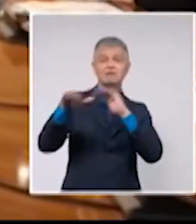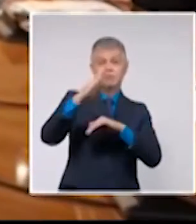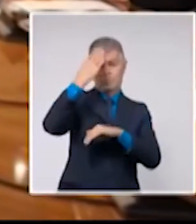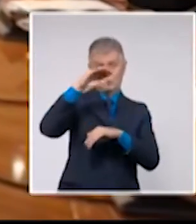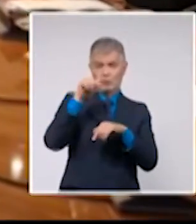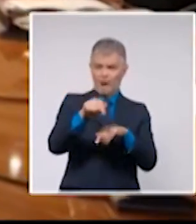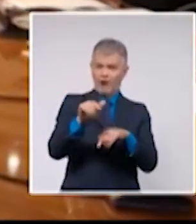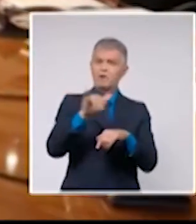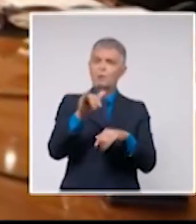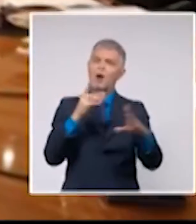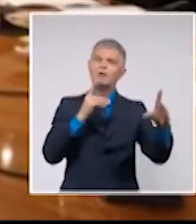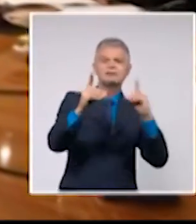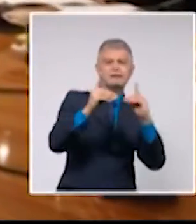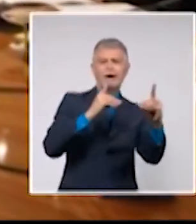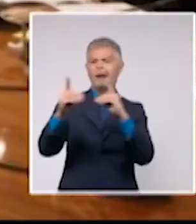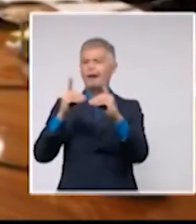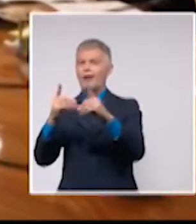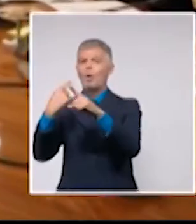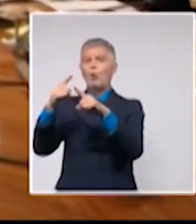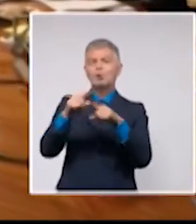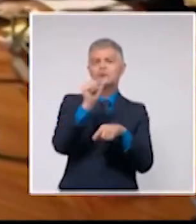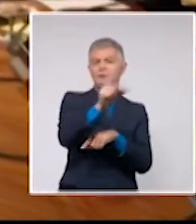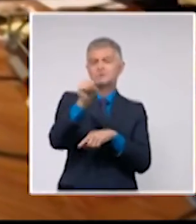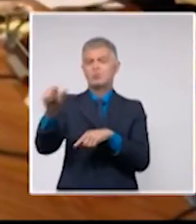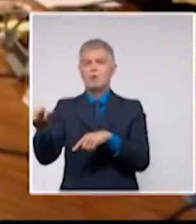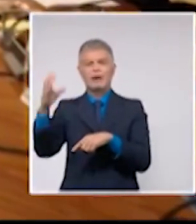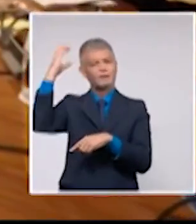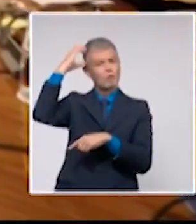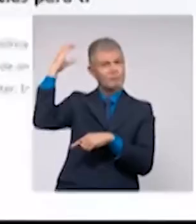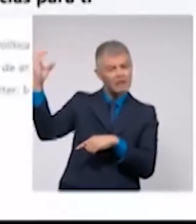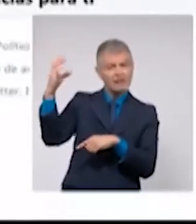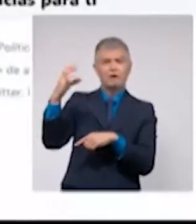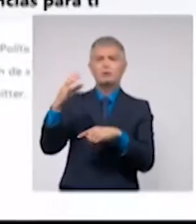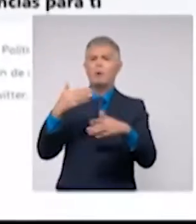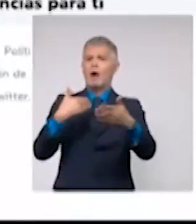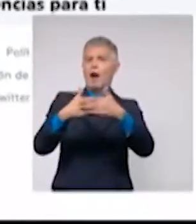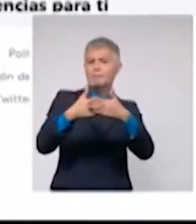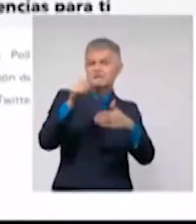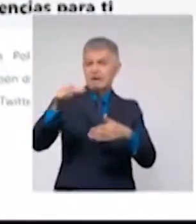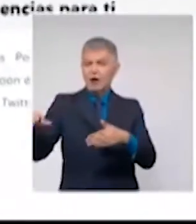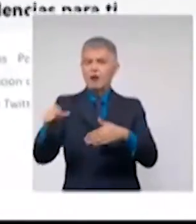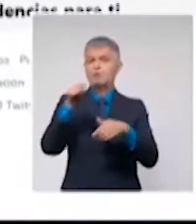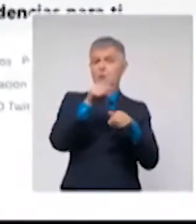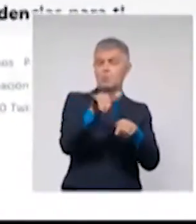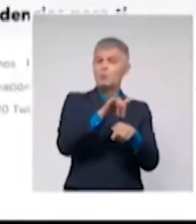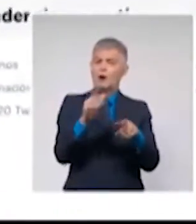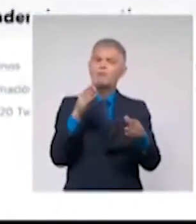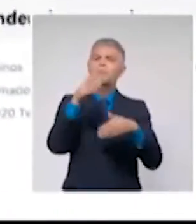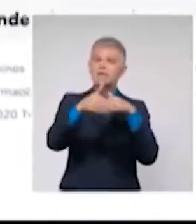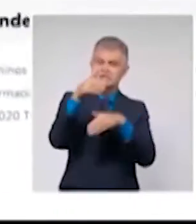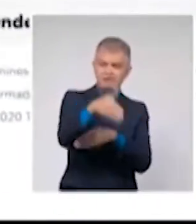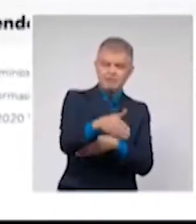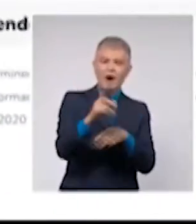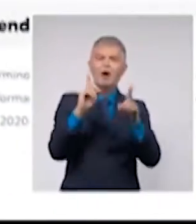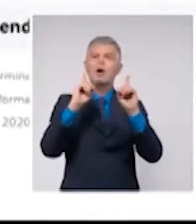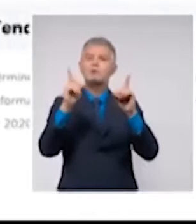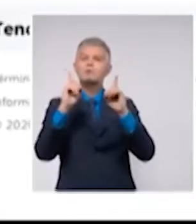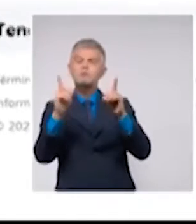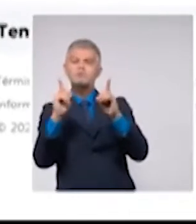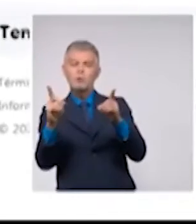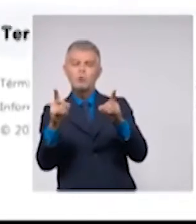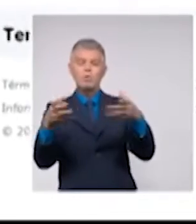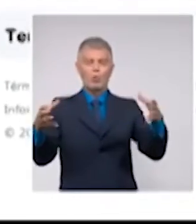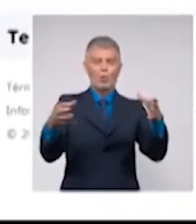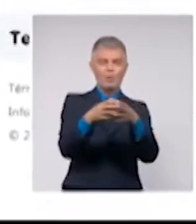en aquella oportunidad el viceprimerministro abrirse a ser resaltó la participación de rusia en los principales programas de desarrollo